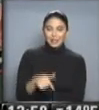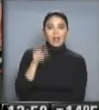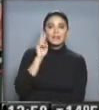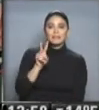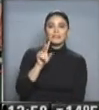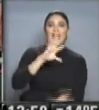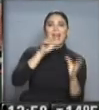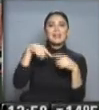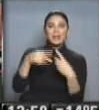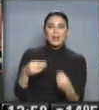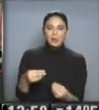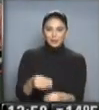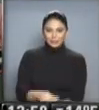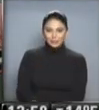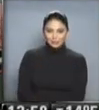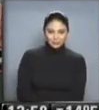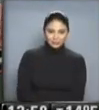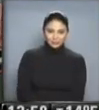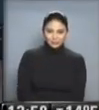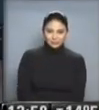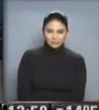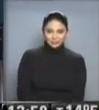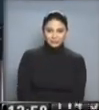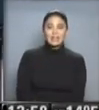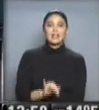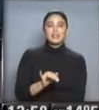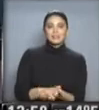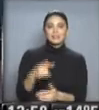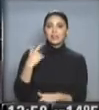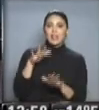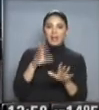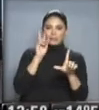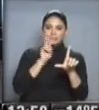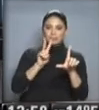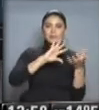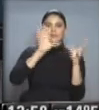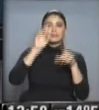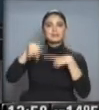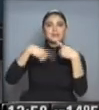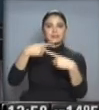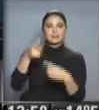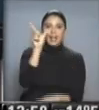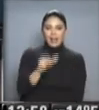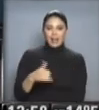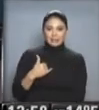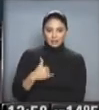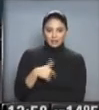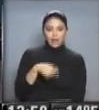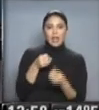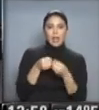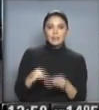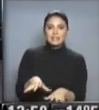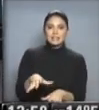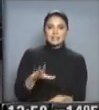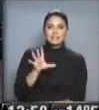Vamos a ver qué pasa con el tiempo. A ver, Nadia, cómo sigue. Sí, aquí está el pronóstico para todo el territorio del país y comenzamos por